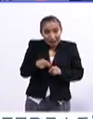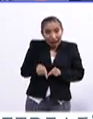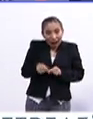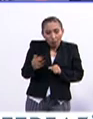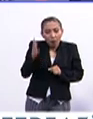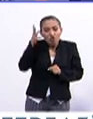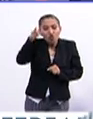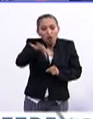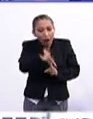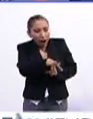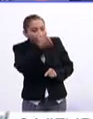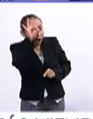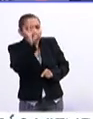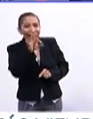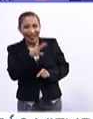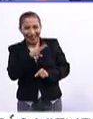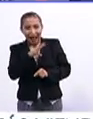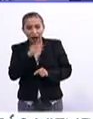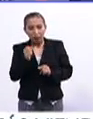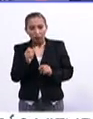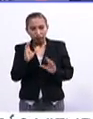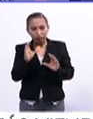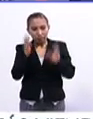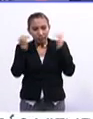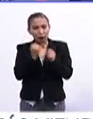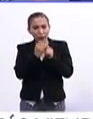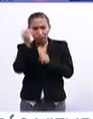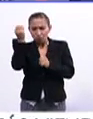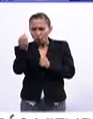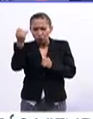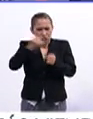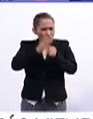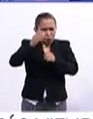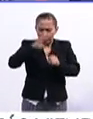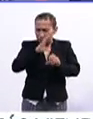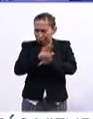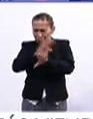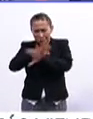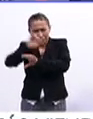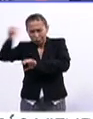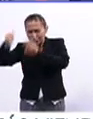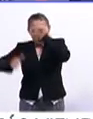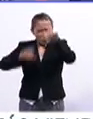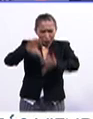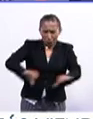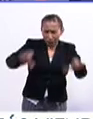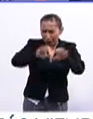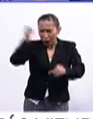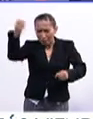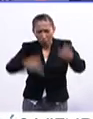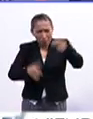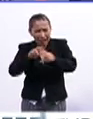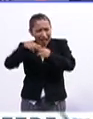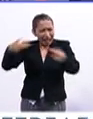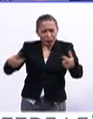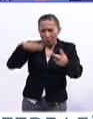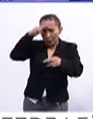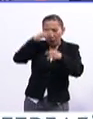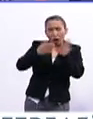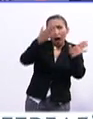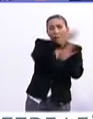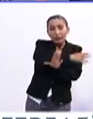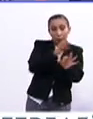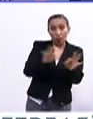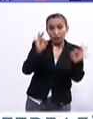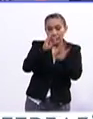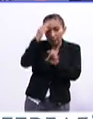¿no? También creemos que hay como una aceleración de información rapidísima, los medios digitales, nuestra relación con la memoria, que es algo